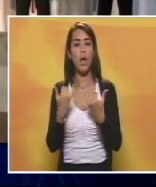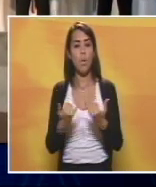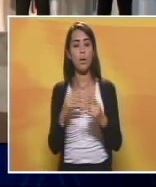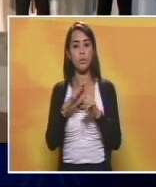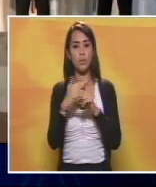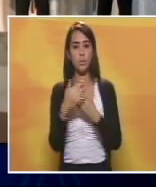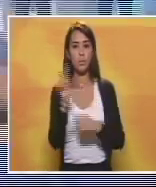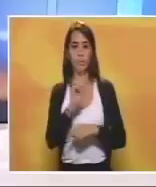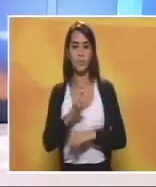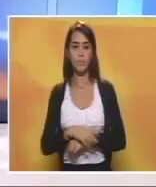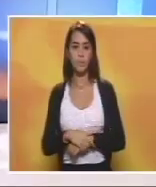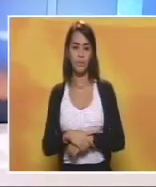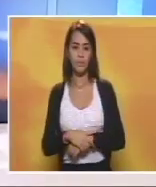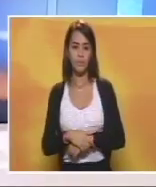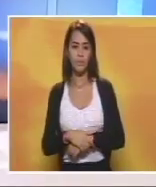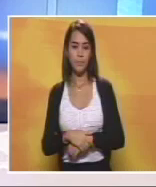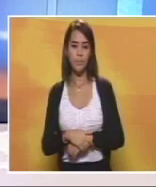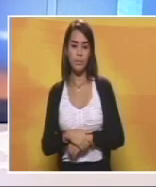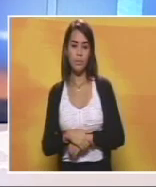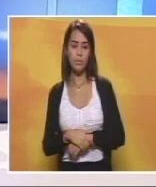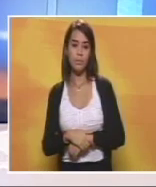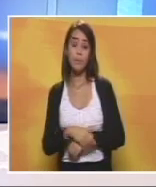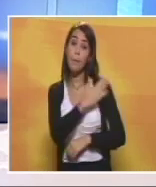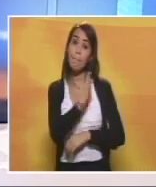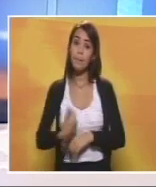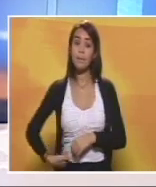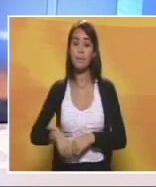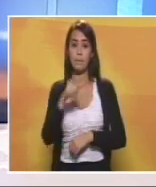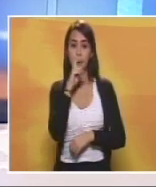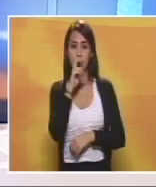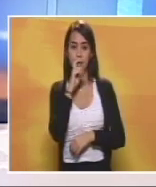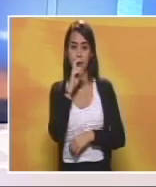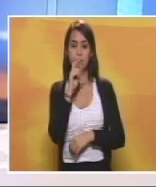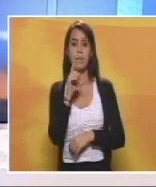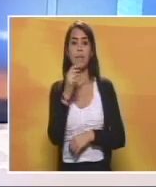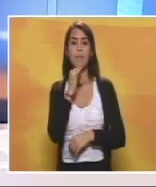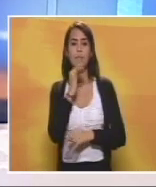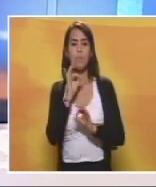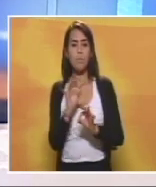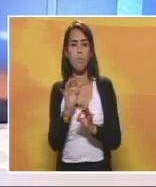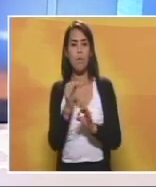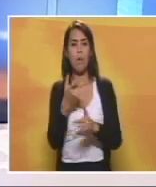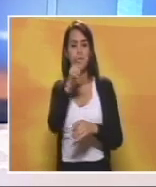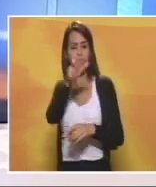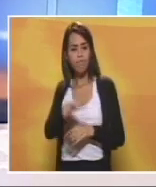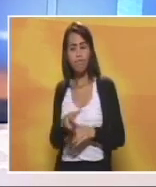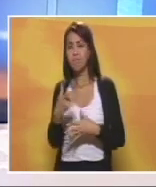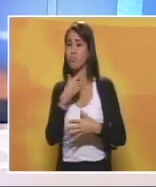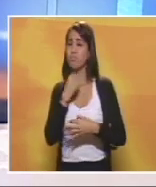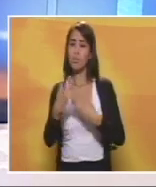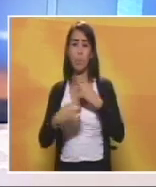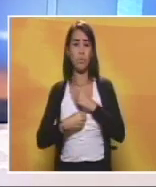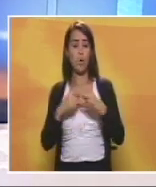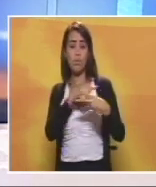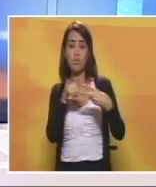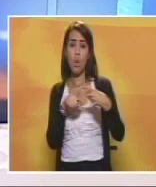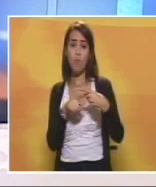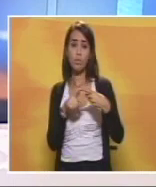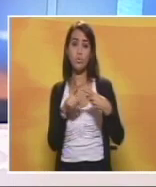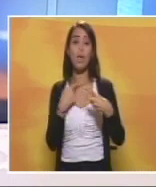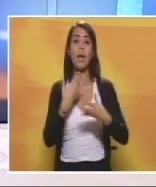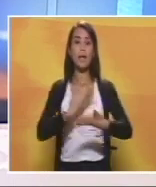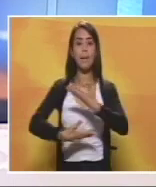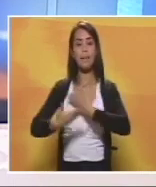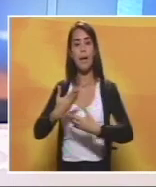venezolana nicolás maduro presidente de la república declaró con personas no gratas a todos robinson encargados de